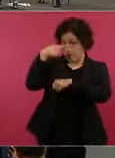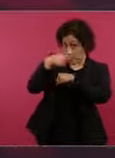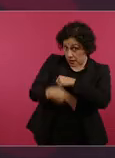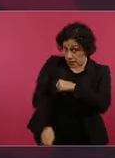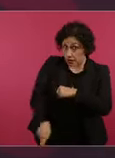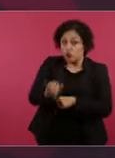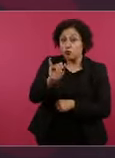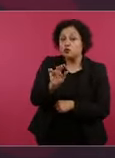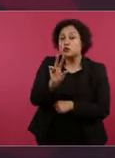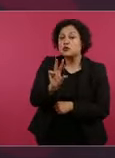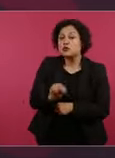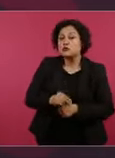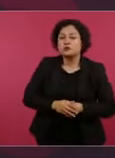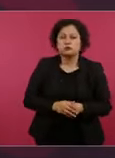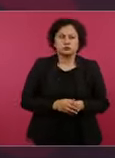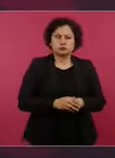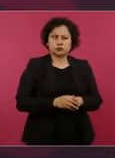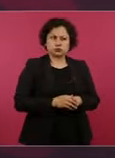No.